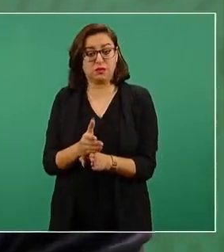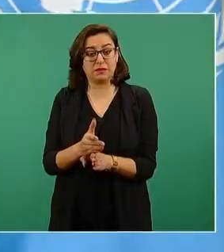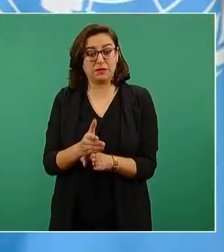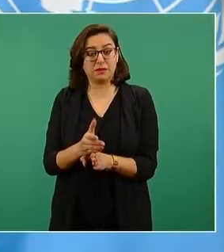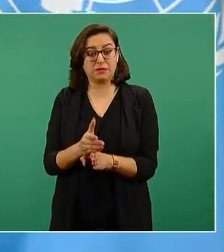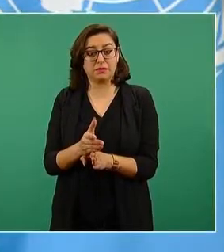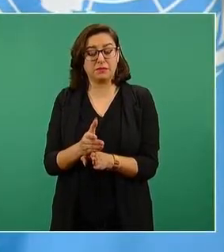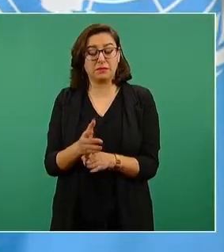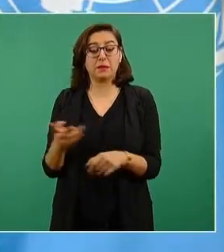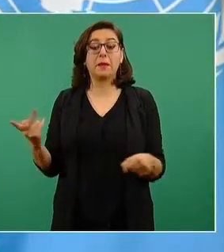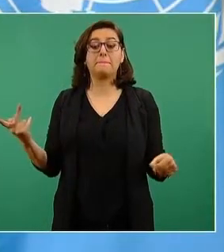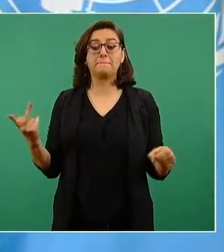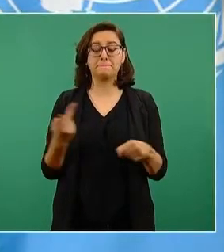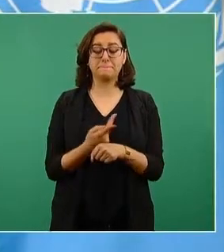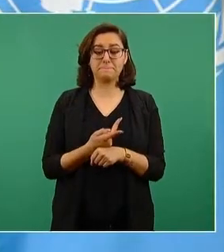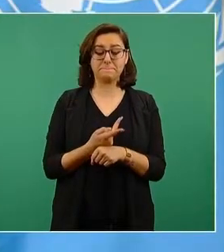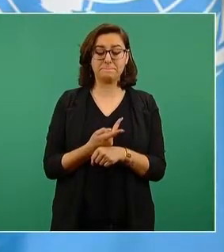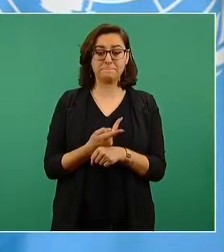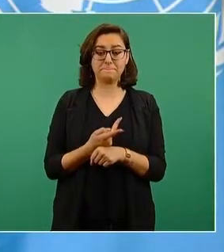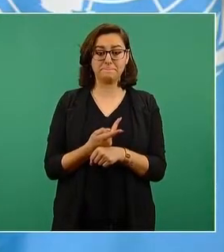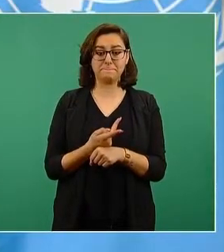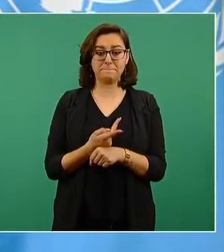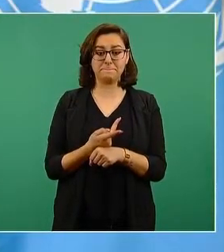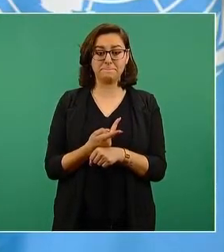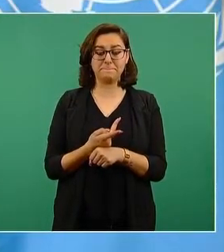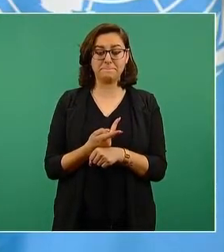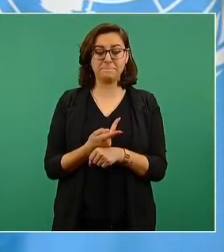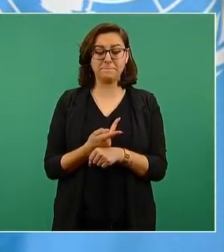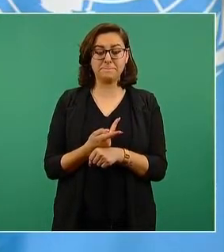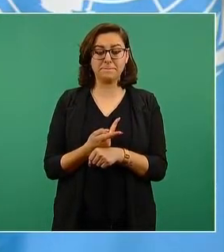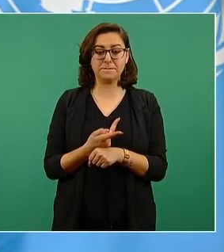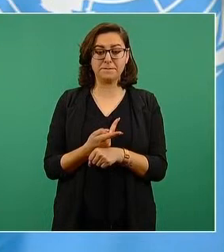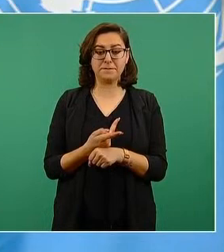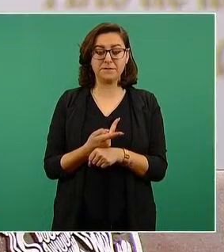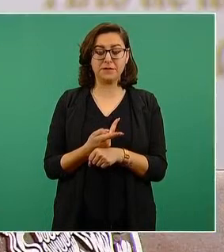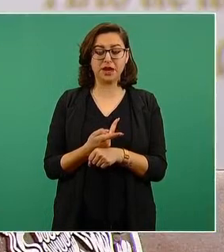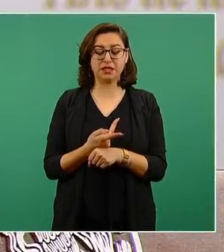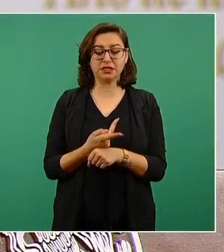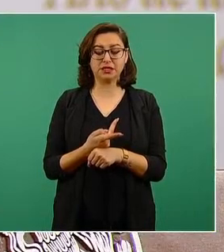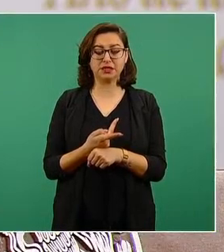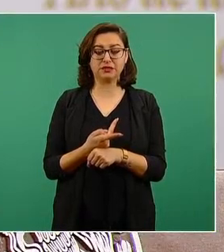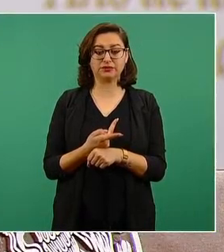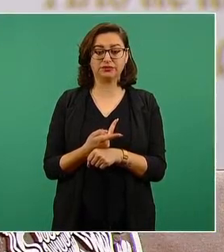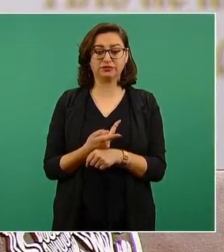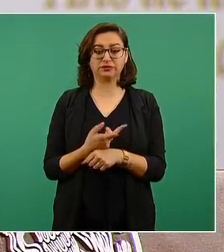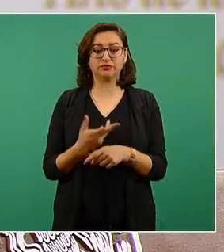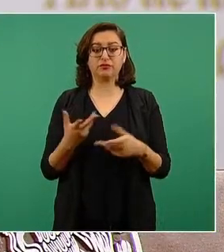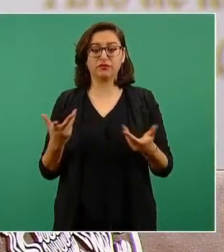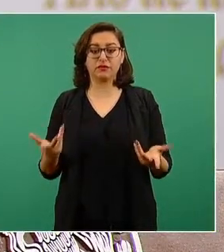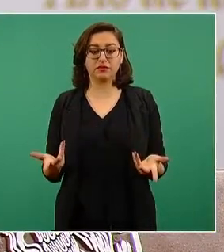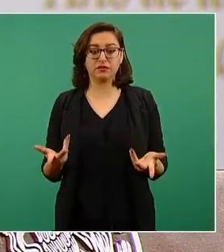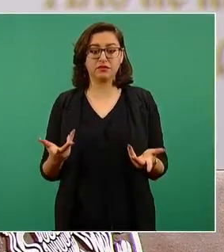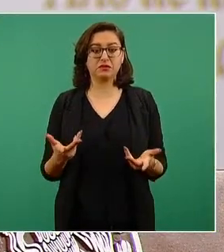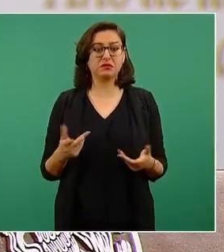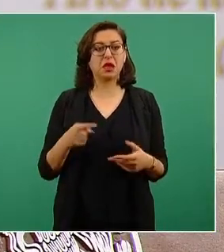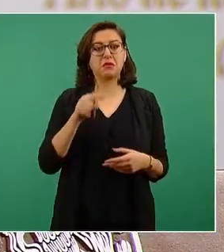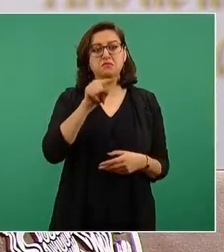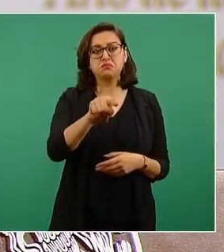de que de manera separada se fomentaran